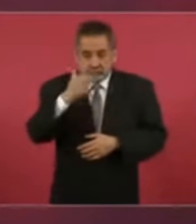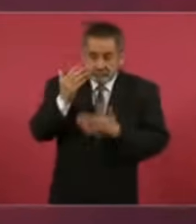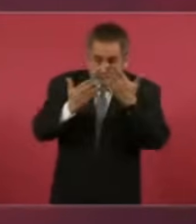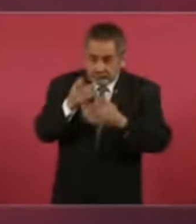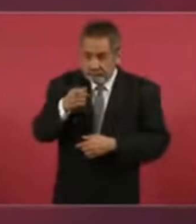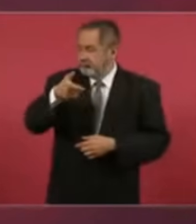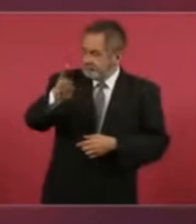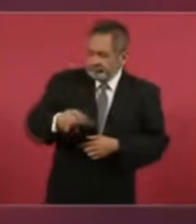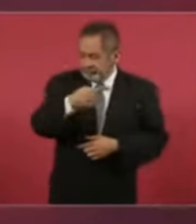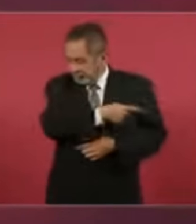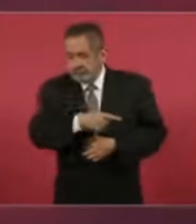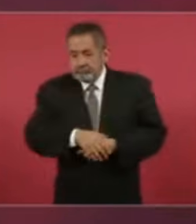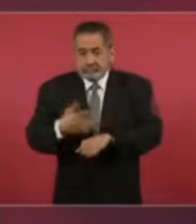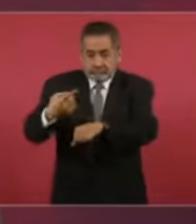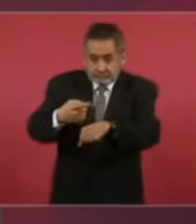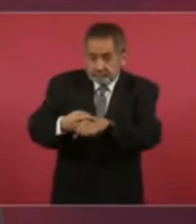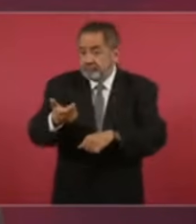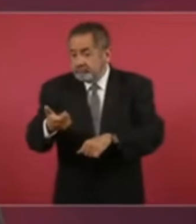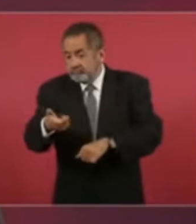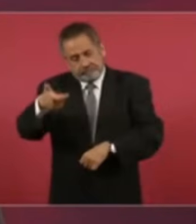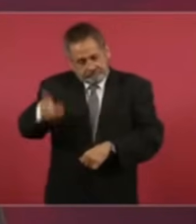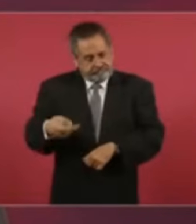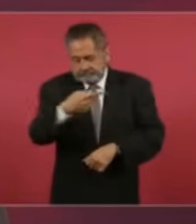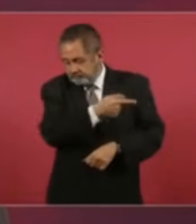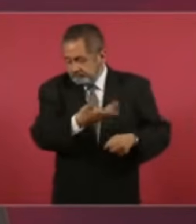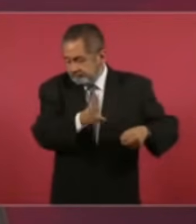enfermas, tienes que tener dinero para curarte.